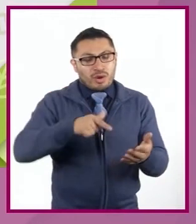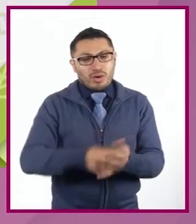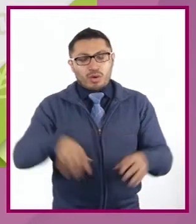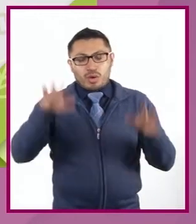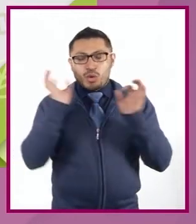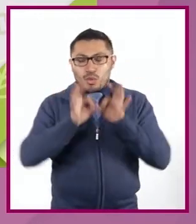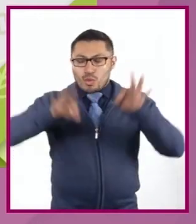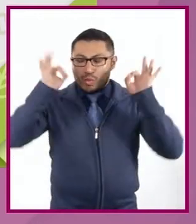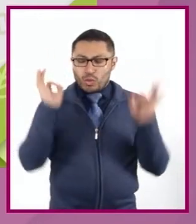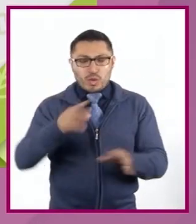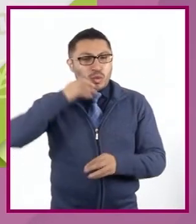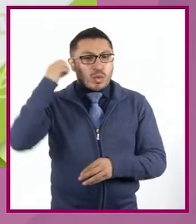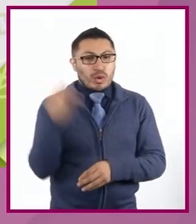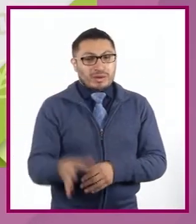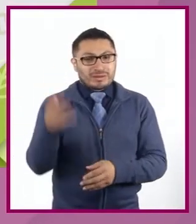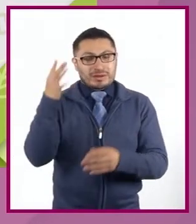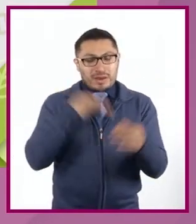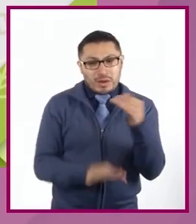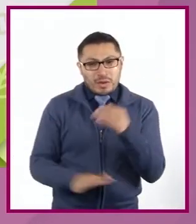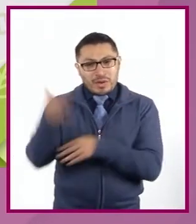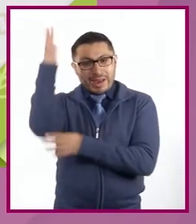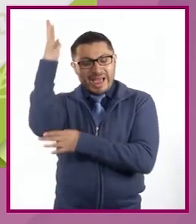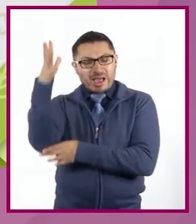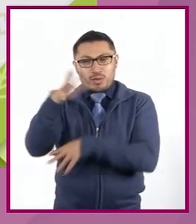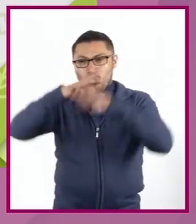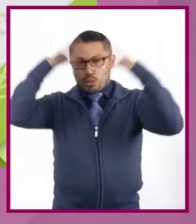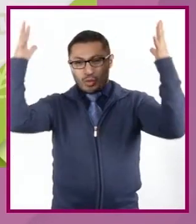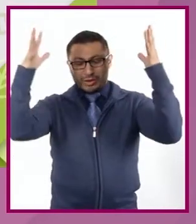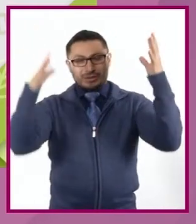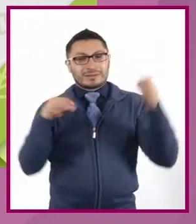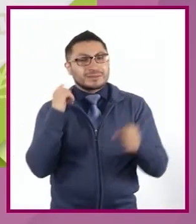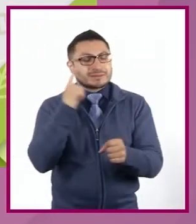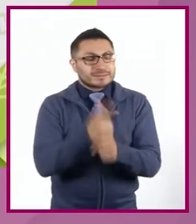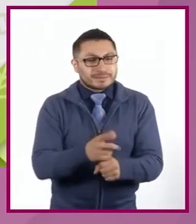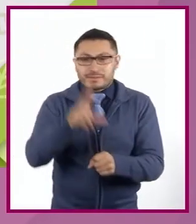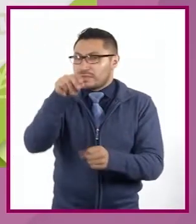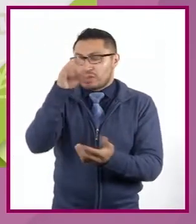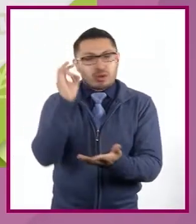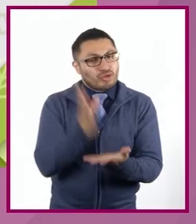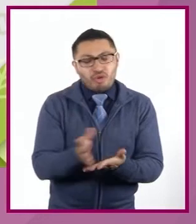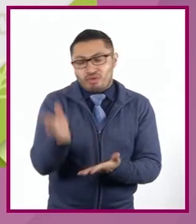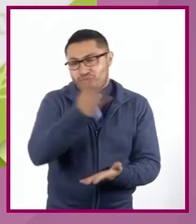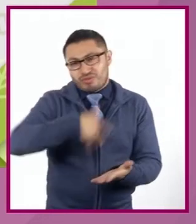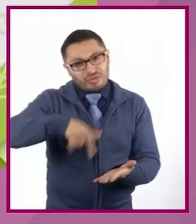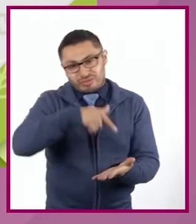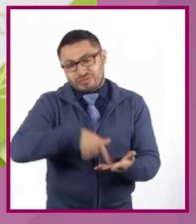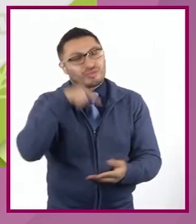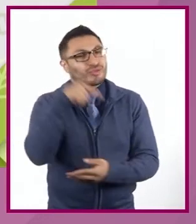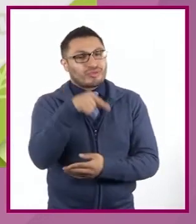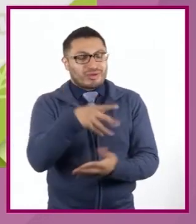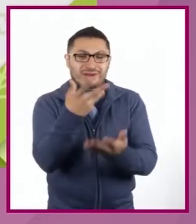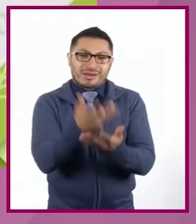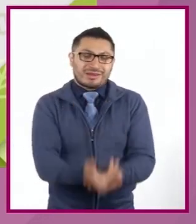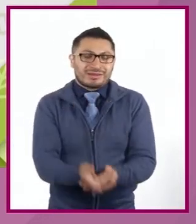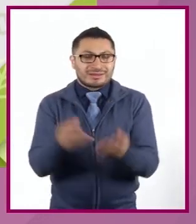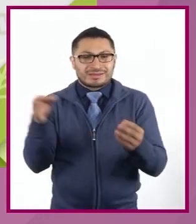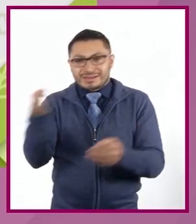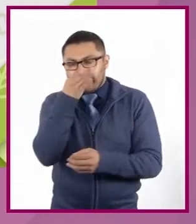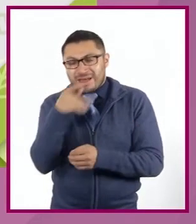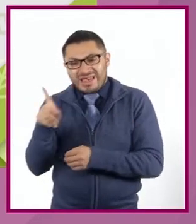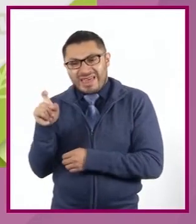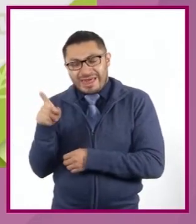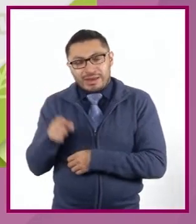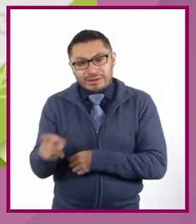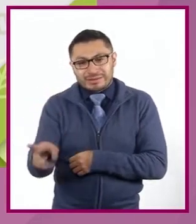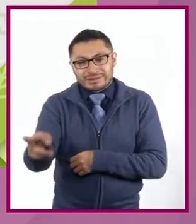frondoso. Algo de lo que no se había percatado la manada es que no eran los únicos buscando un lugar para descansar cerca del agua. Al aproximarse